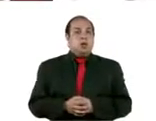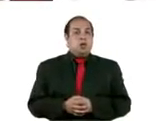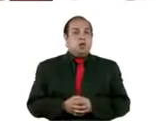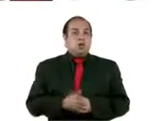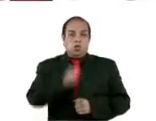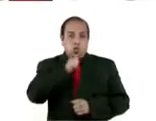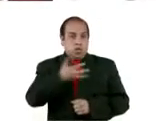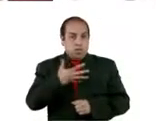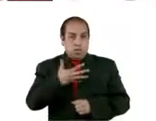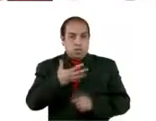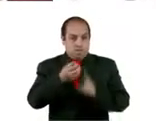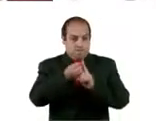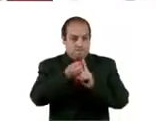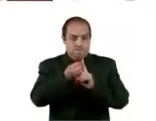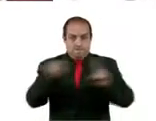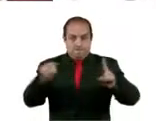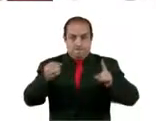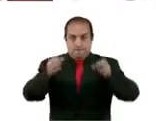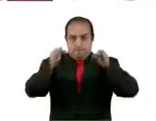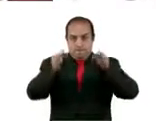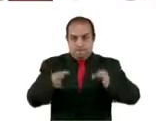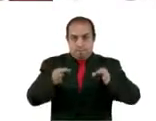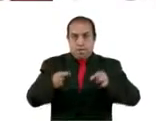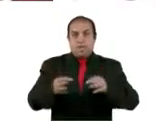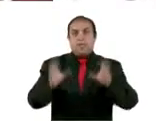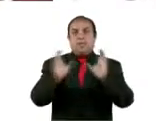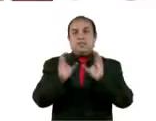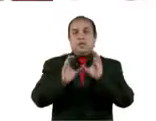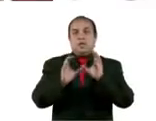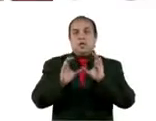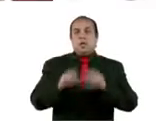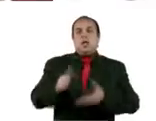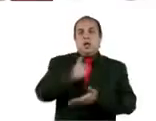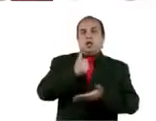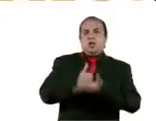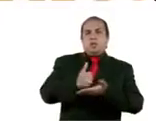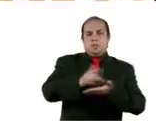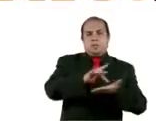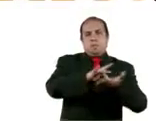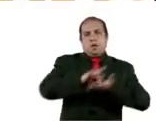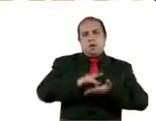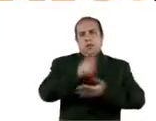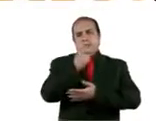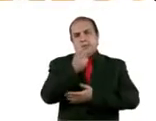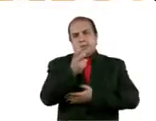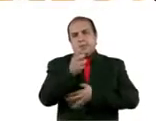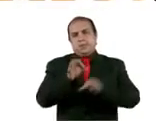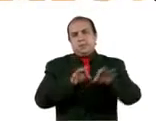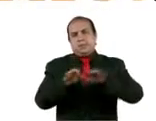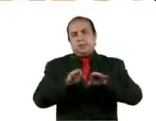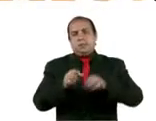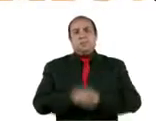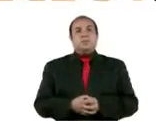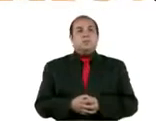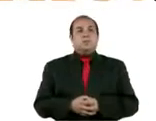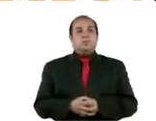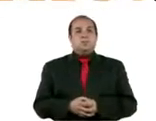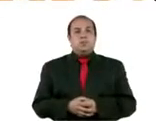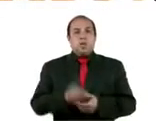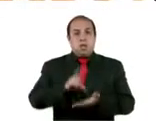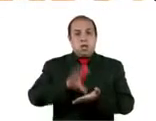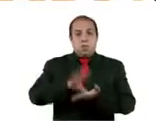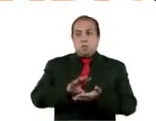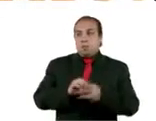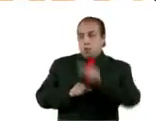un certificado y la ciudad nos va a apoyar en esta tarea. Cuando la discapacidad sea evidente,